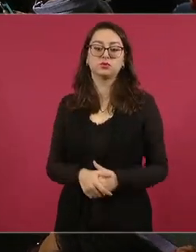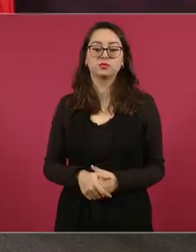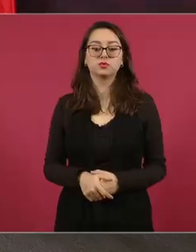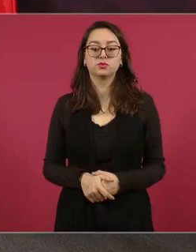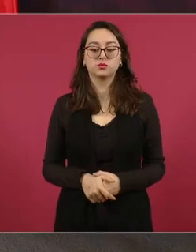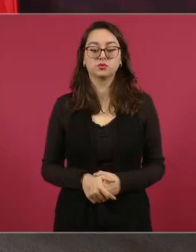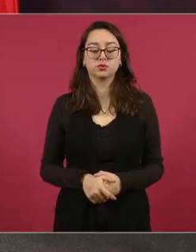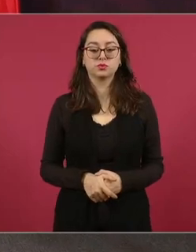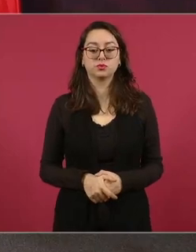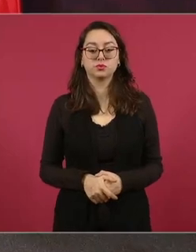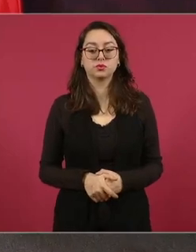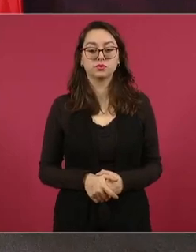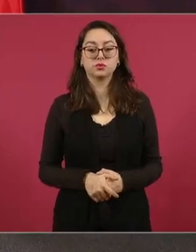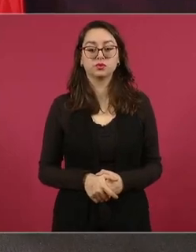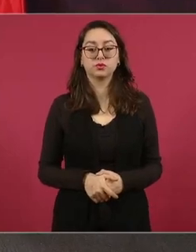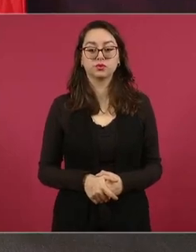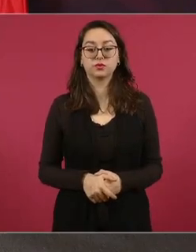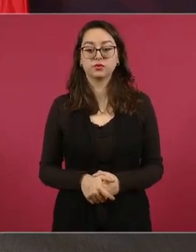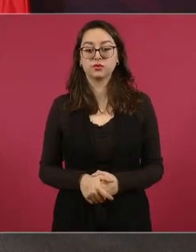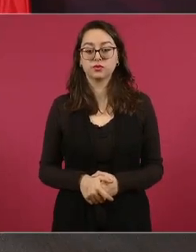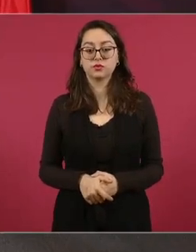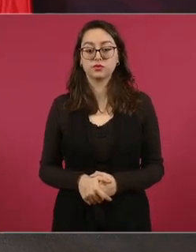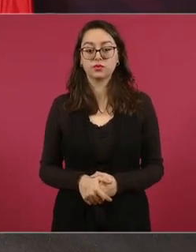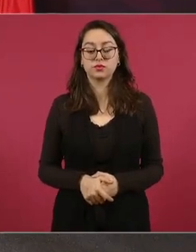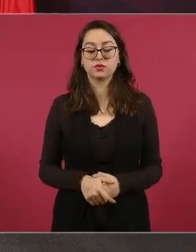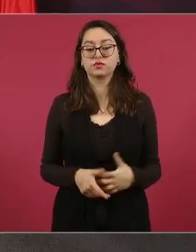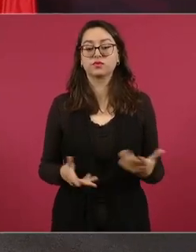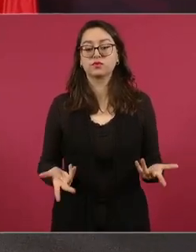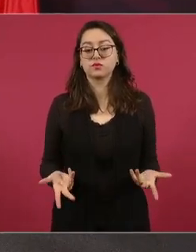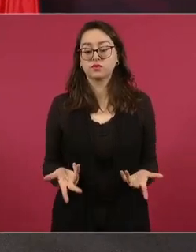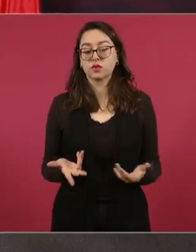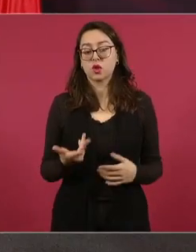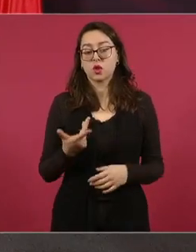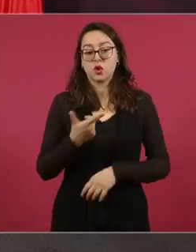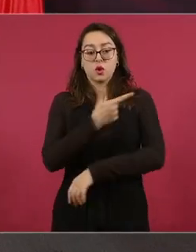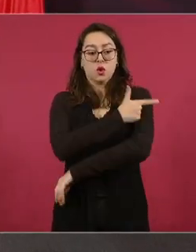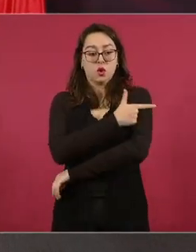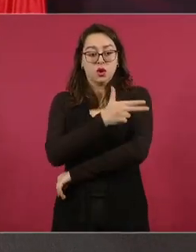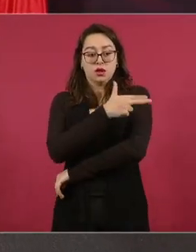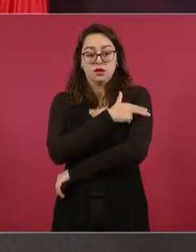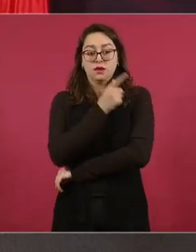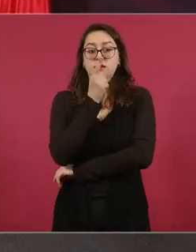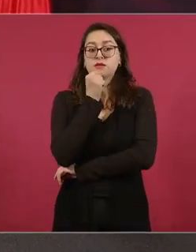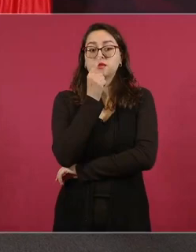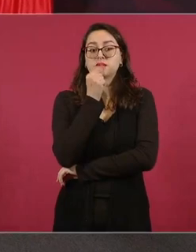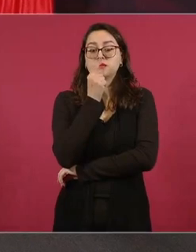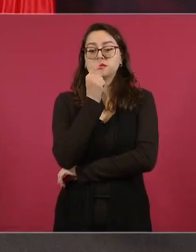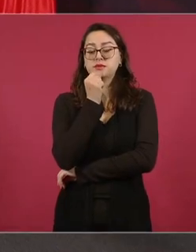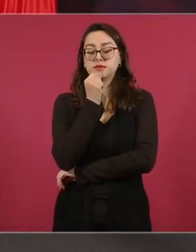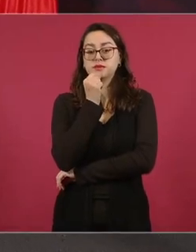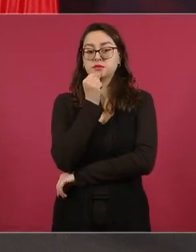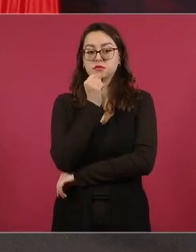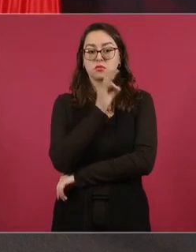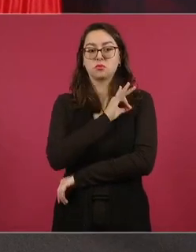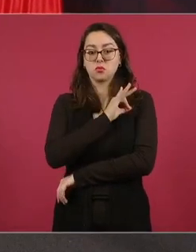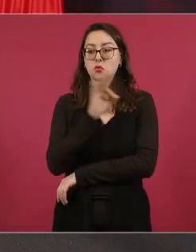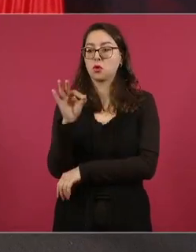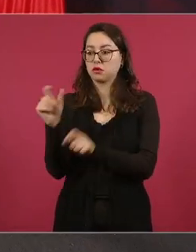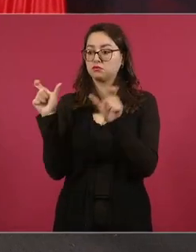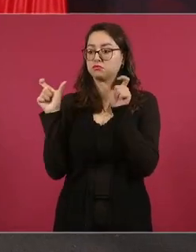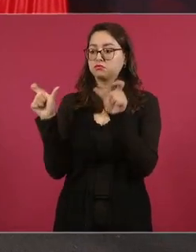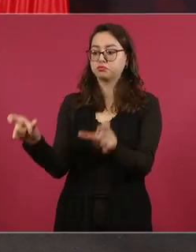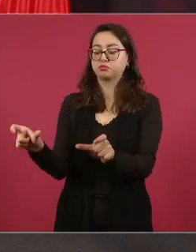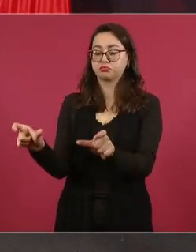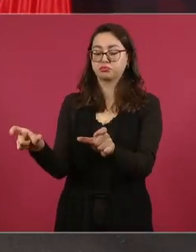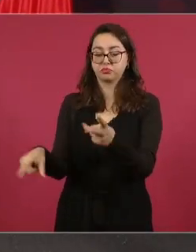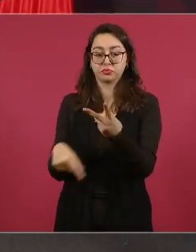Hay elementos de la Guardia Nacional y también